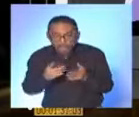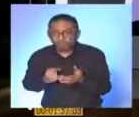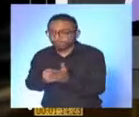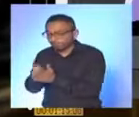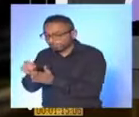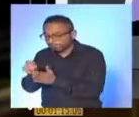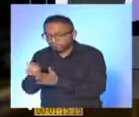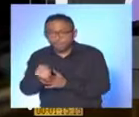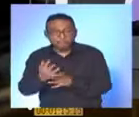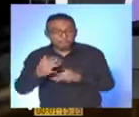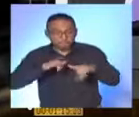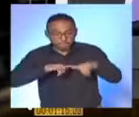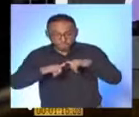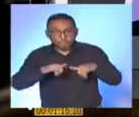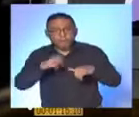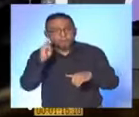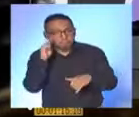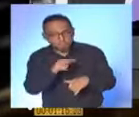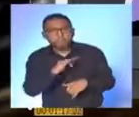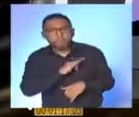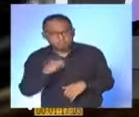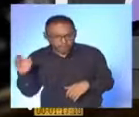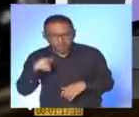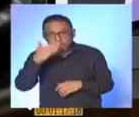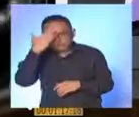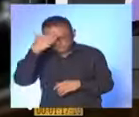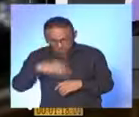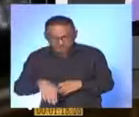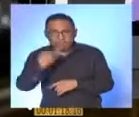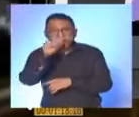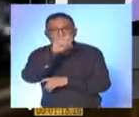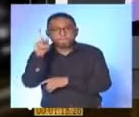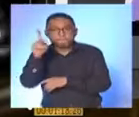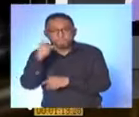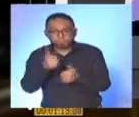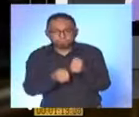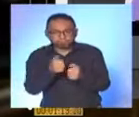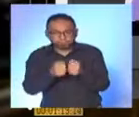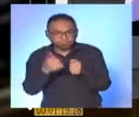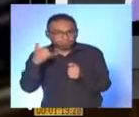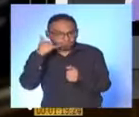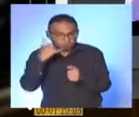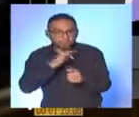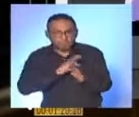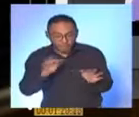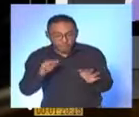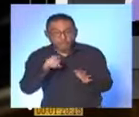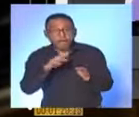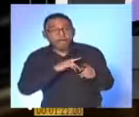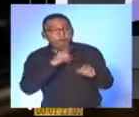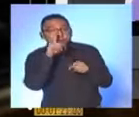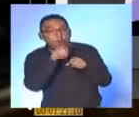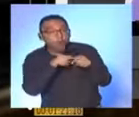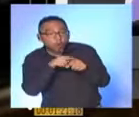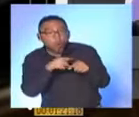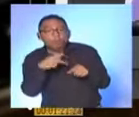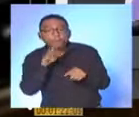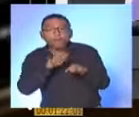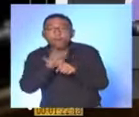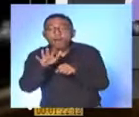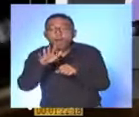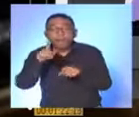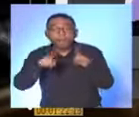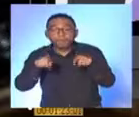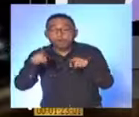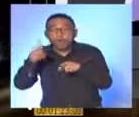mapa, ya, ellos ya saben la aplicación donde la pueden ver. Ahí hay un color, dependiendo de ese color hay una bandera,